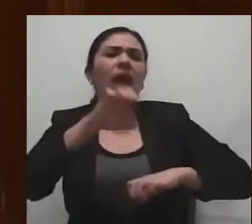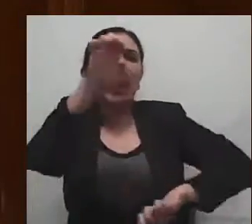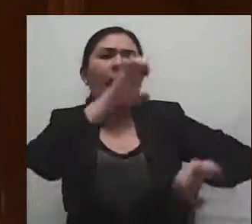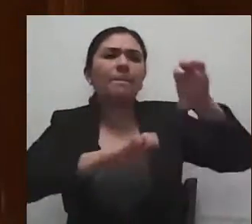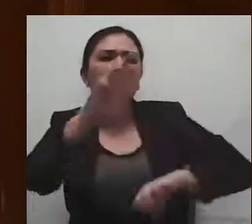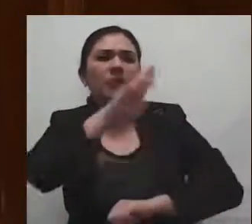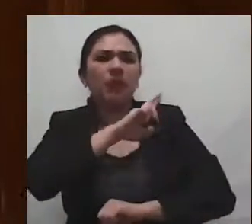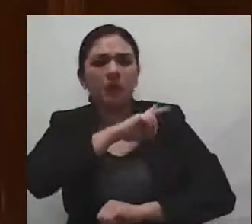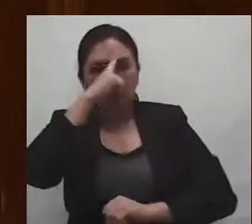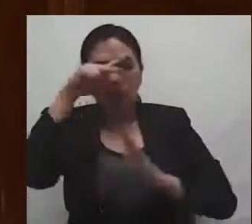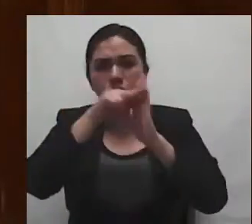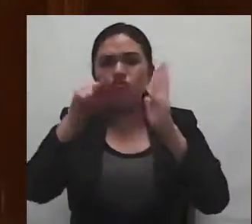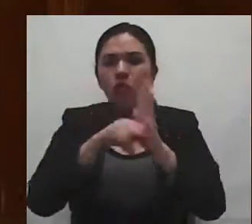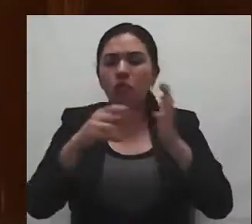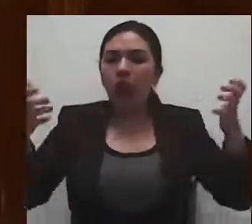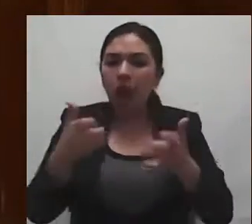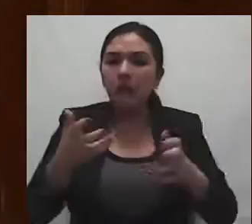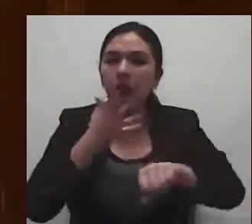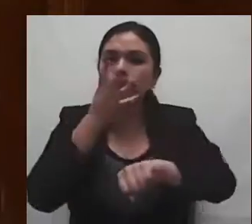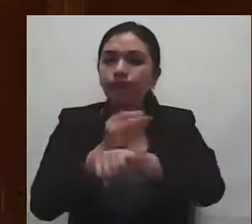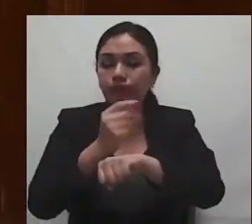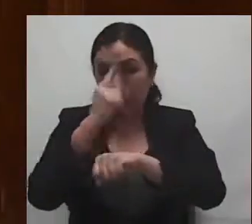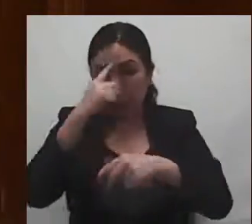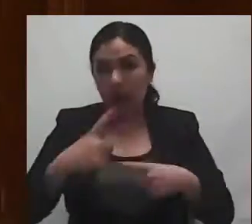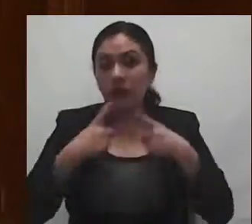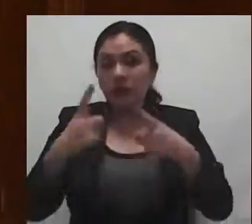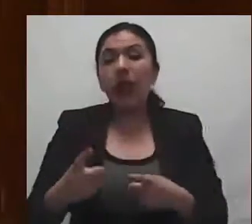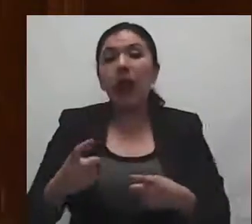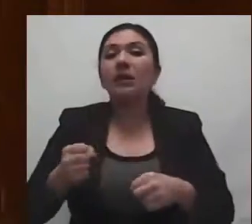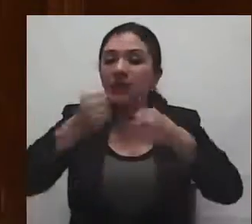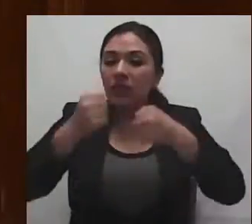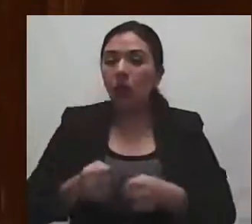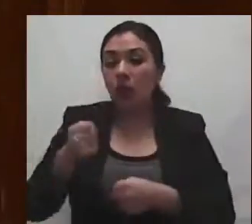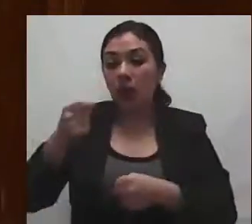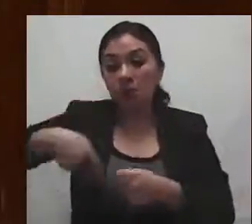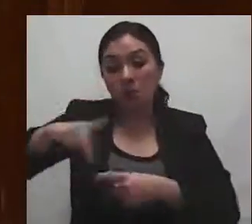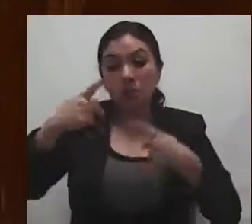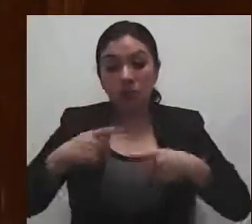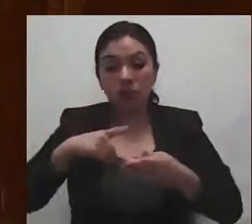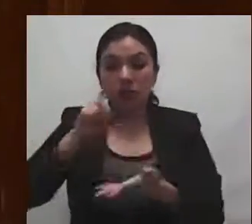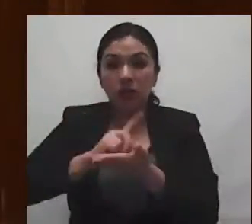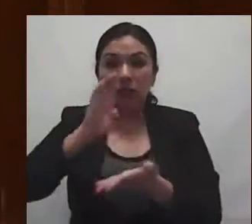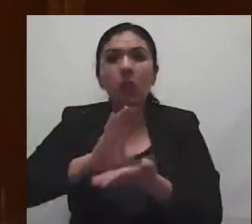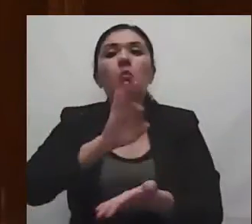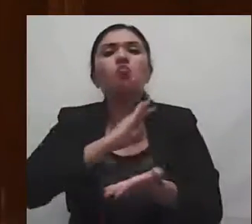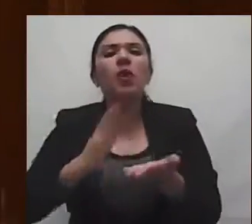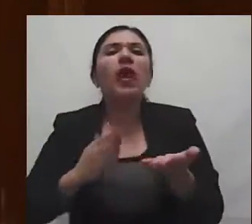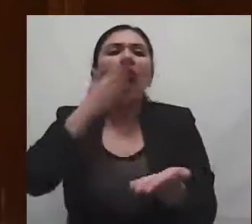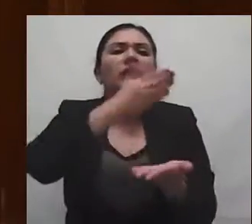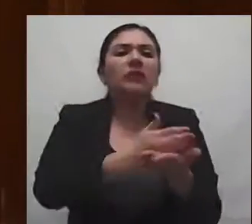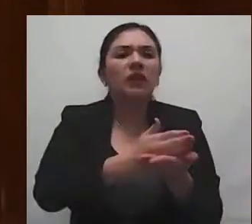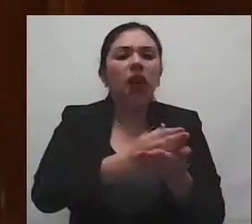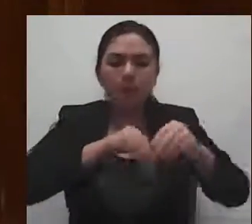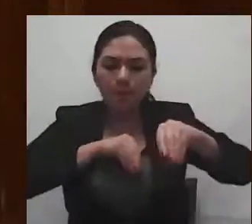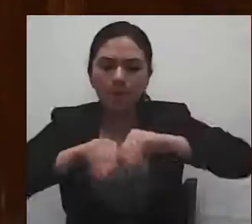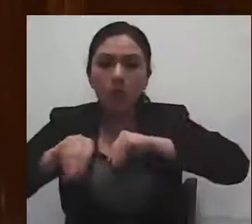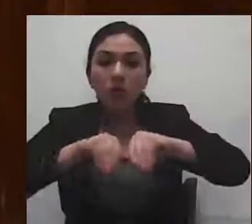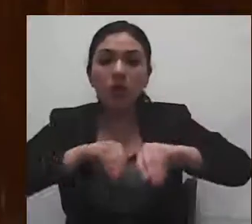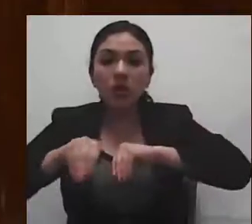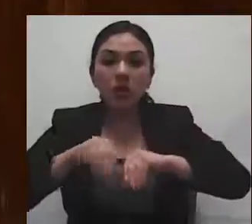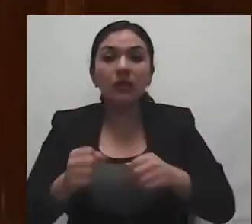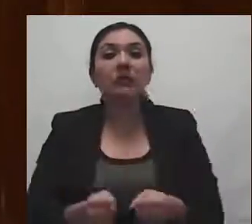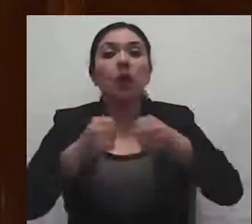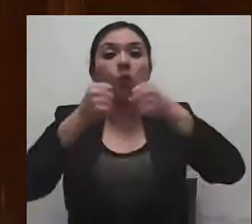normas y programas que garanticen a las personas con discapacidad la accesibilidad, movilidad,